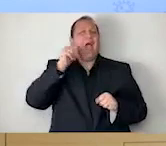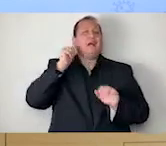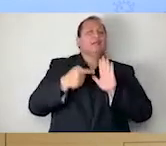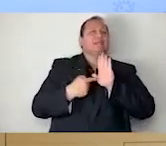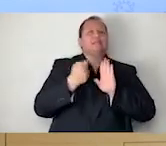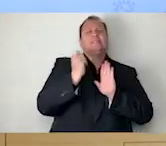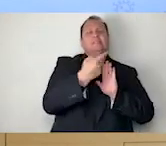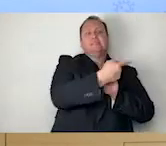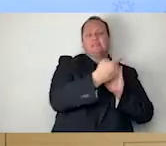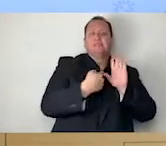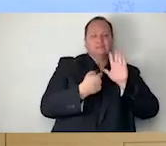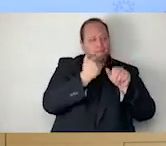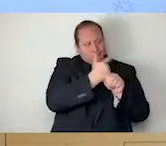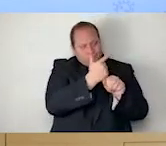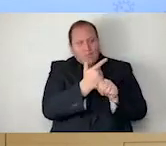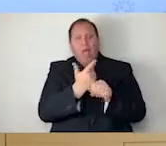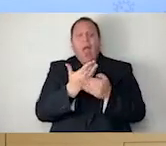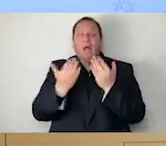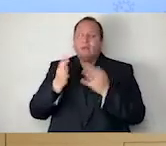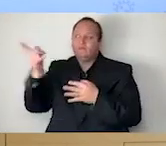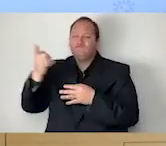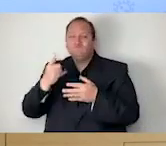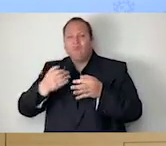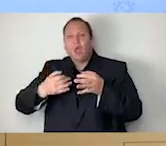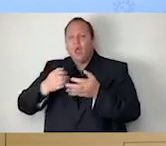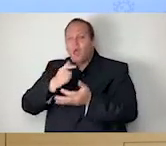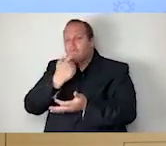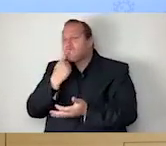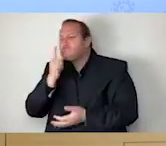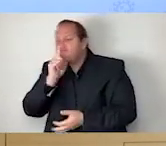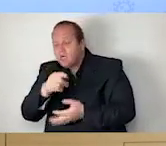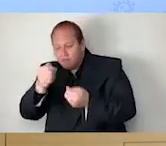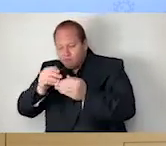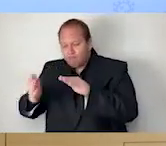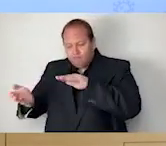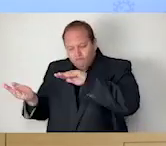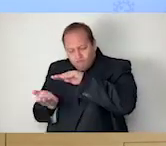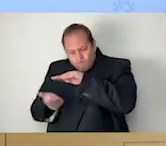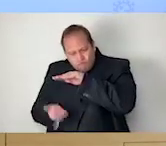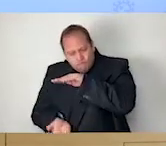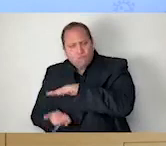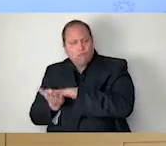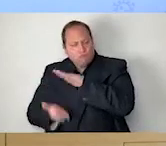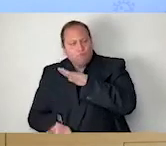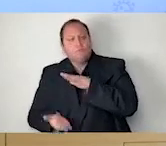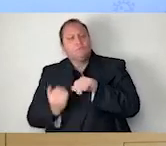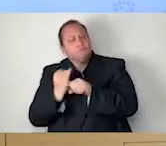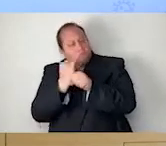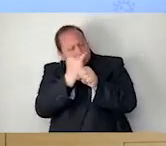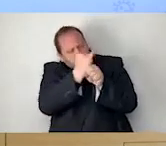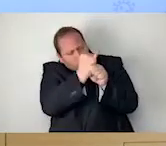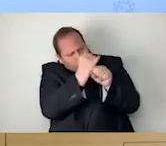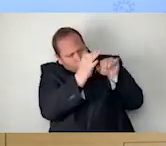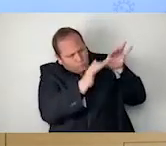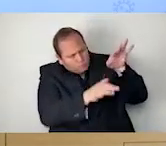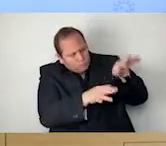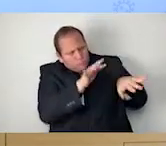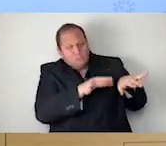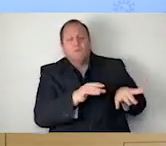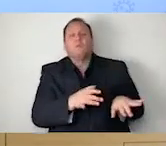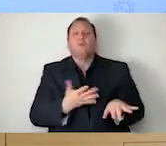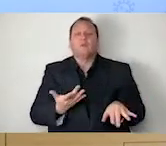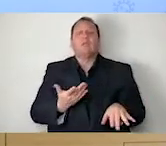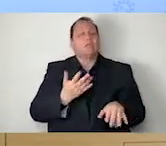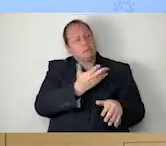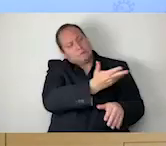bien detectadas ayer di cuenta de eso ahora estoy a proceso se creó una carpeta ya se abrió esta carpeta